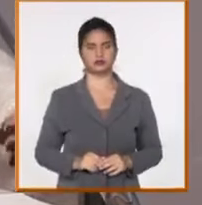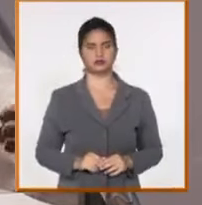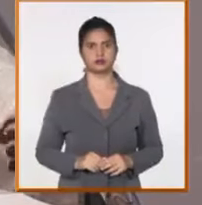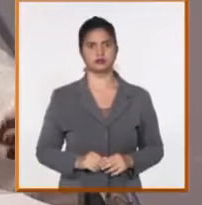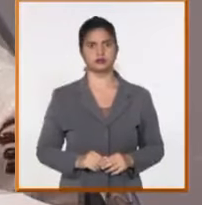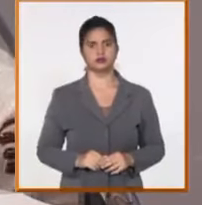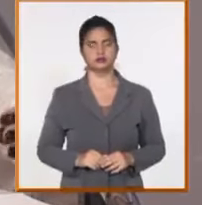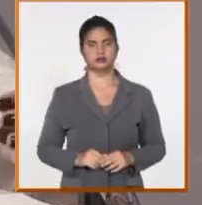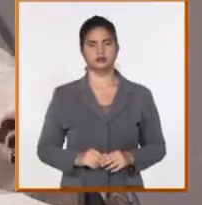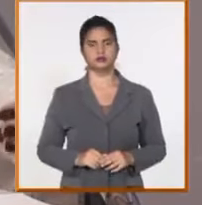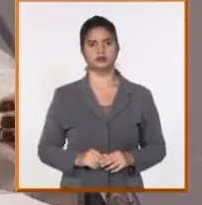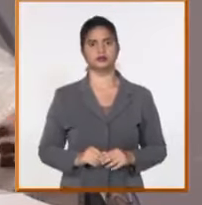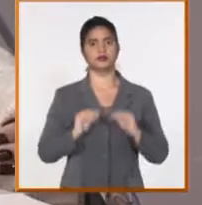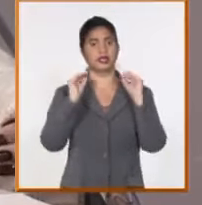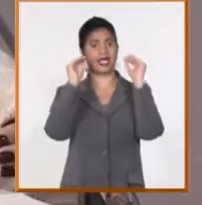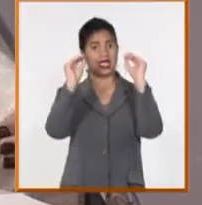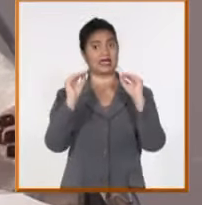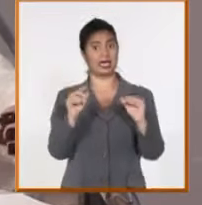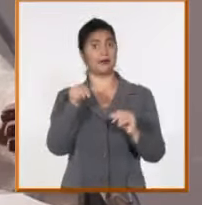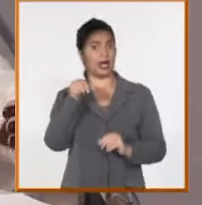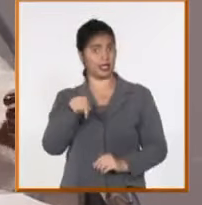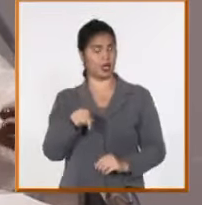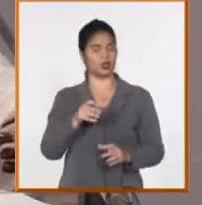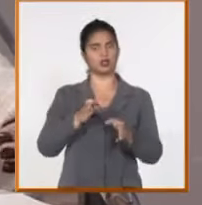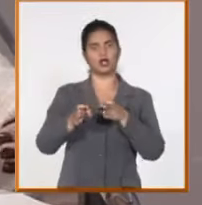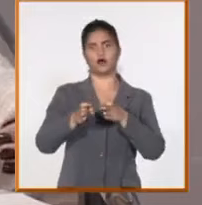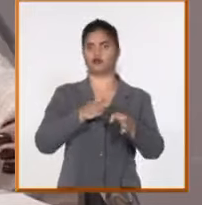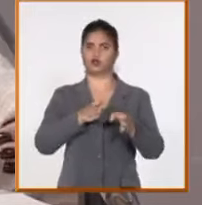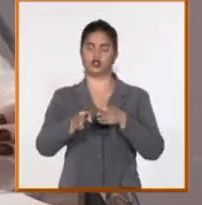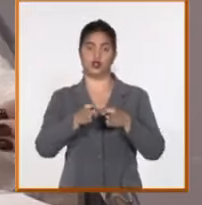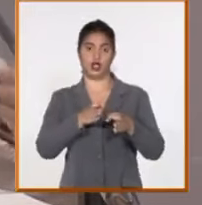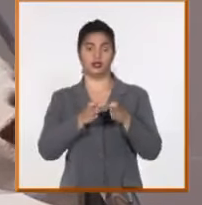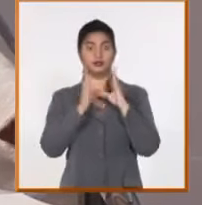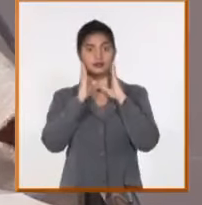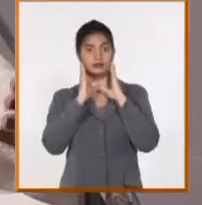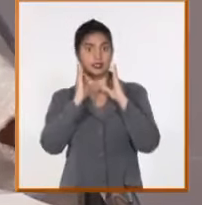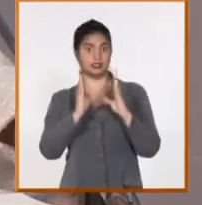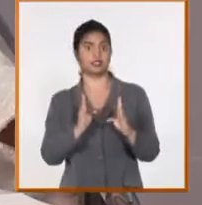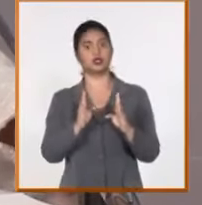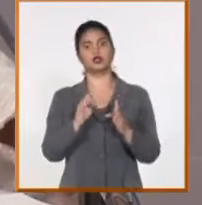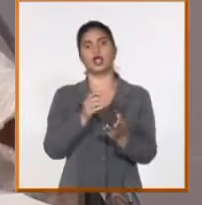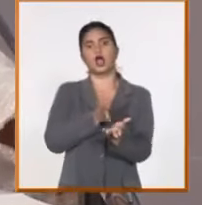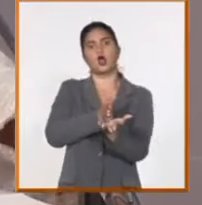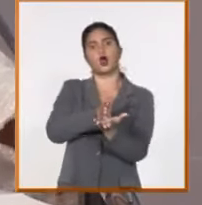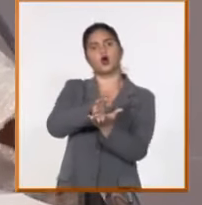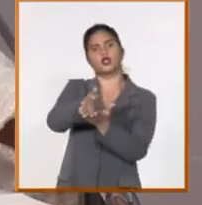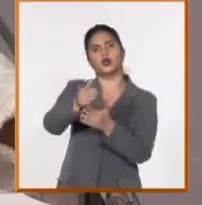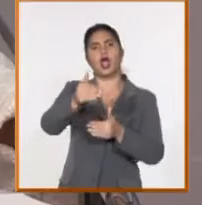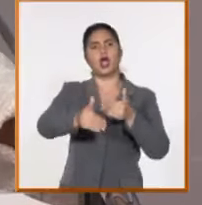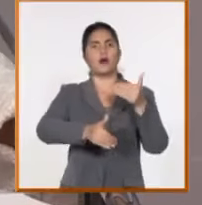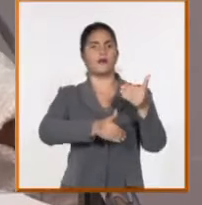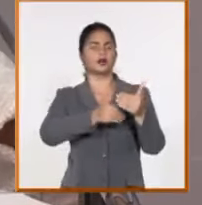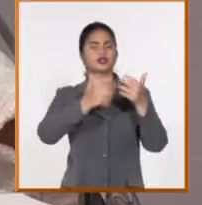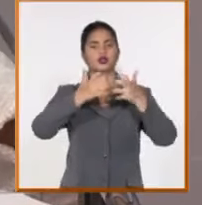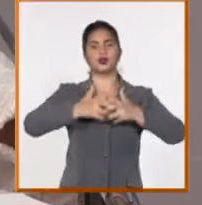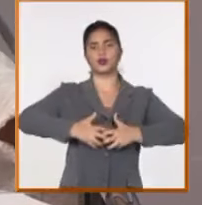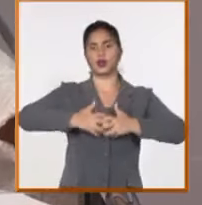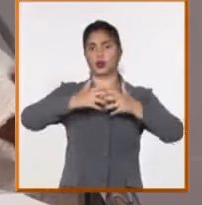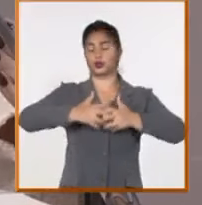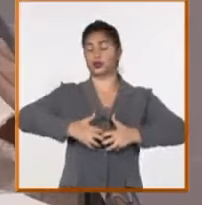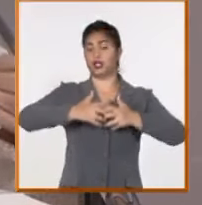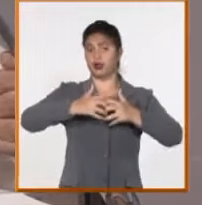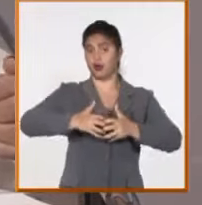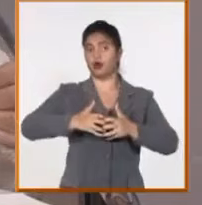financiamiento que hoy están funcionando en el aseguramiento de la continuidad de los procesos productivos para